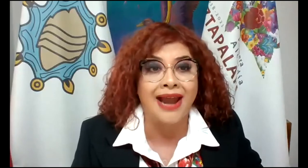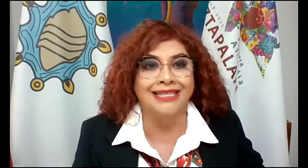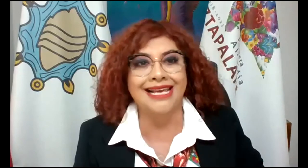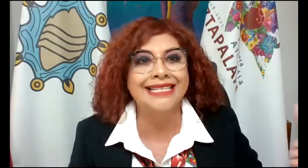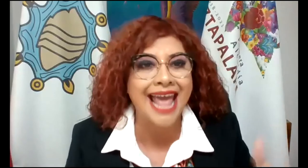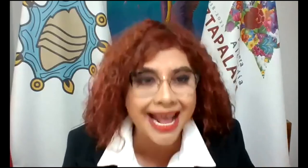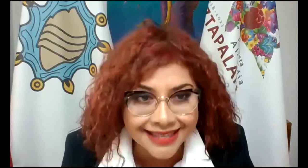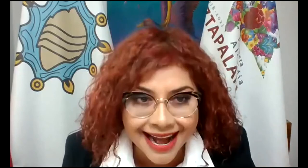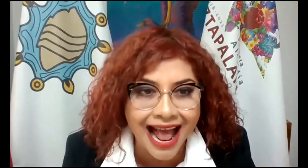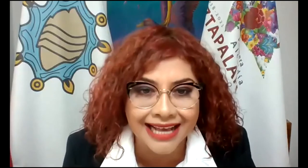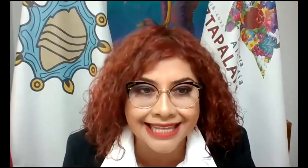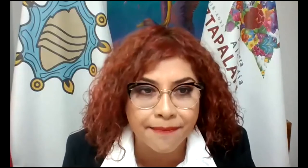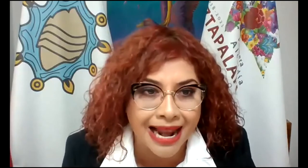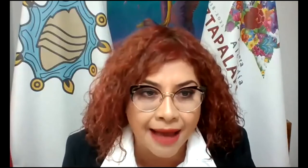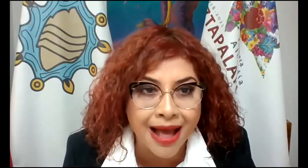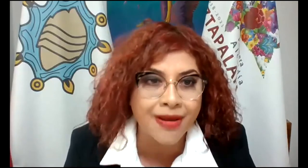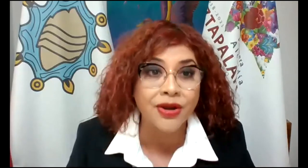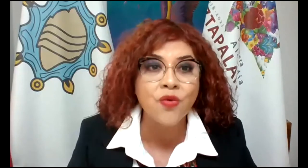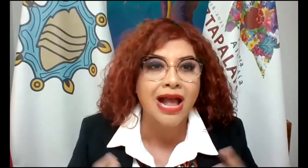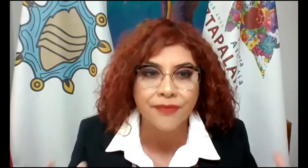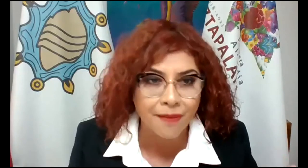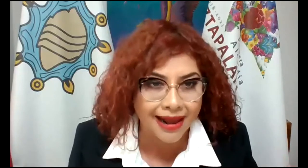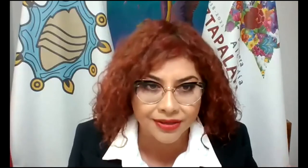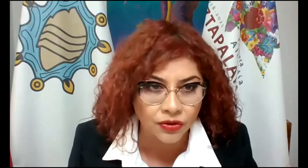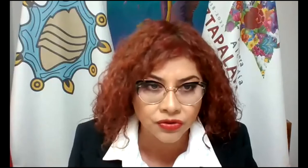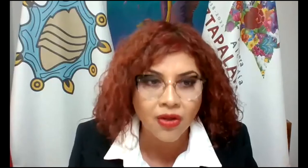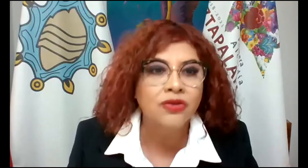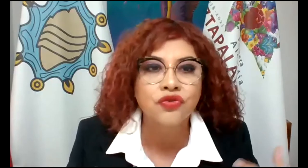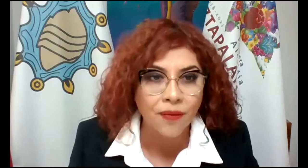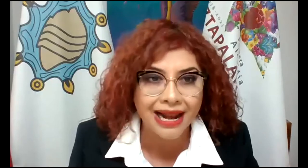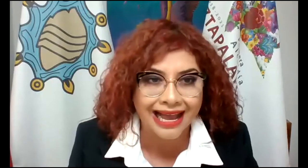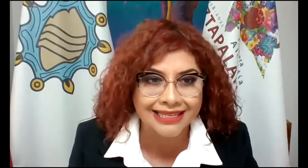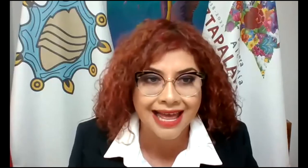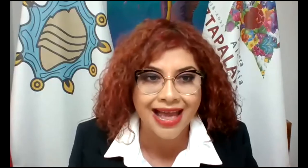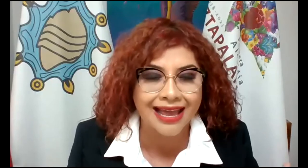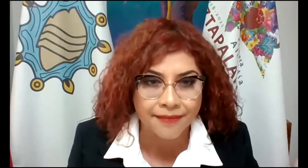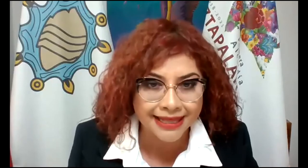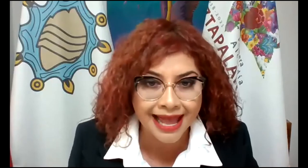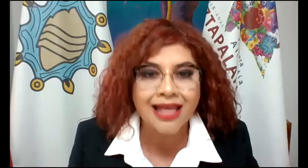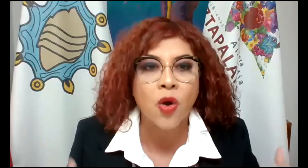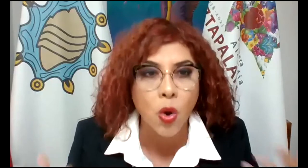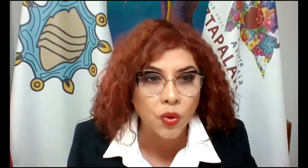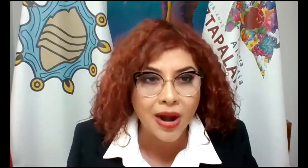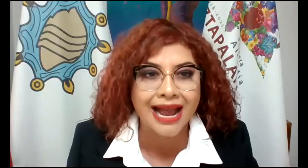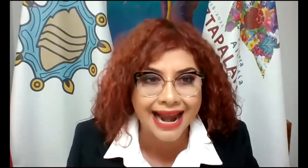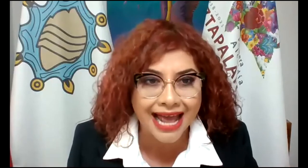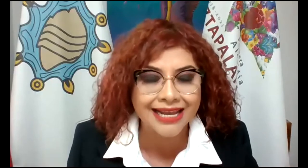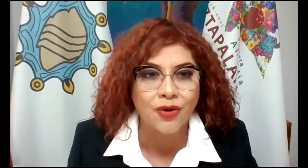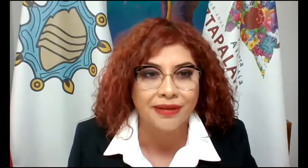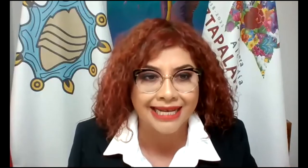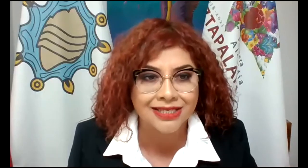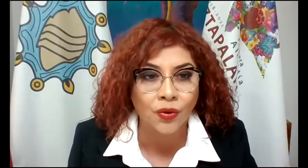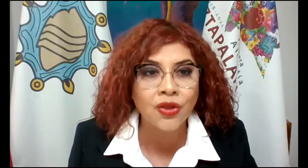Benito Juárez y se entre a Iztapalapa, va a haber un cambio maravilloso sobre la calzada Ermita con una